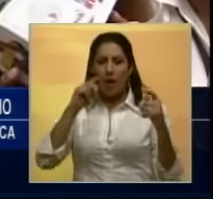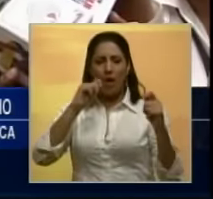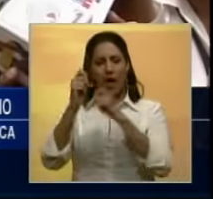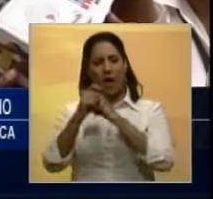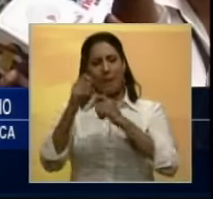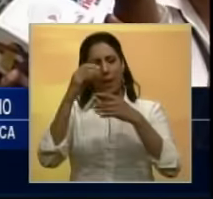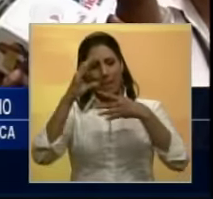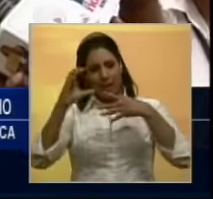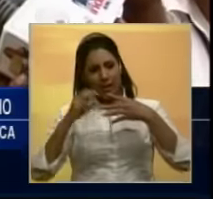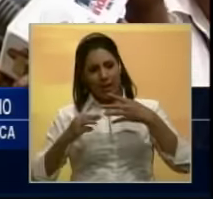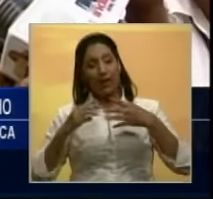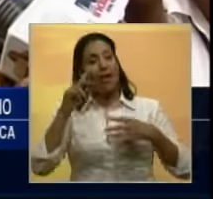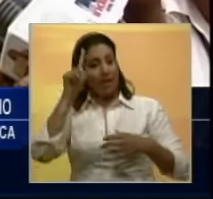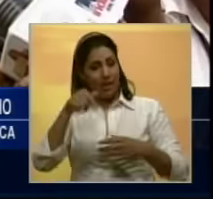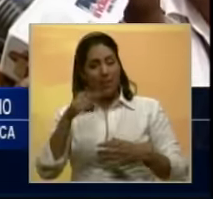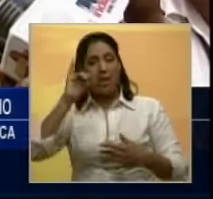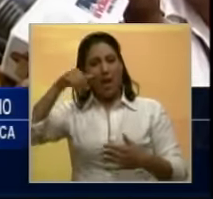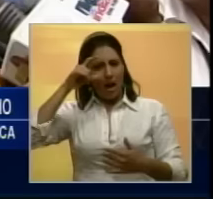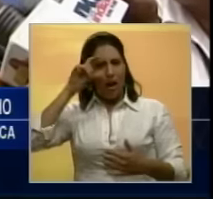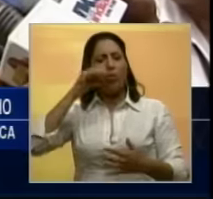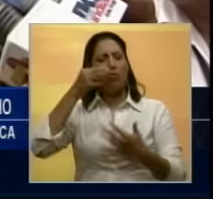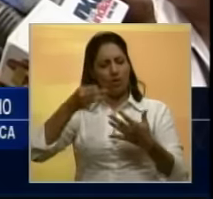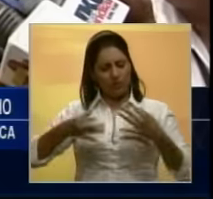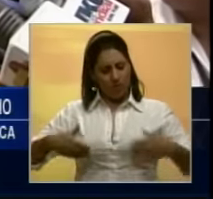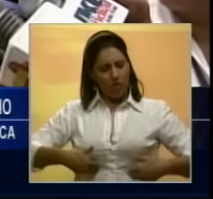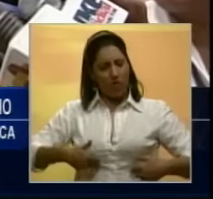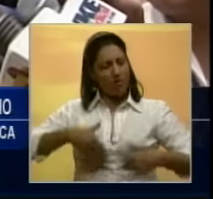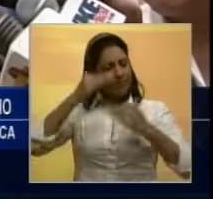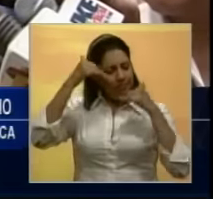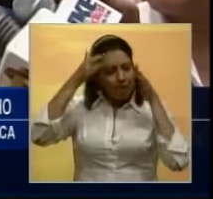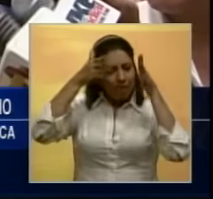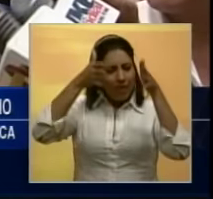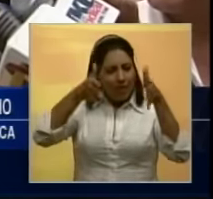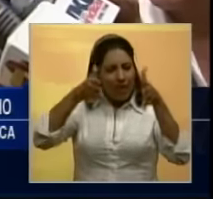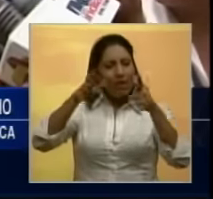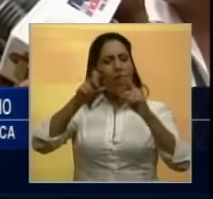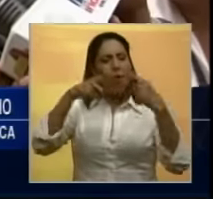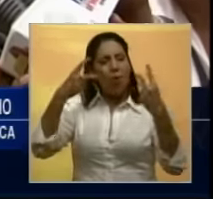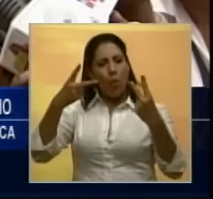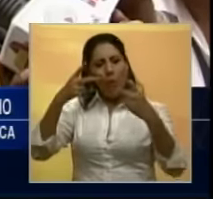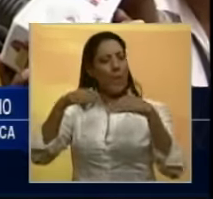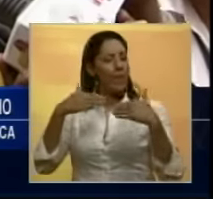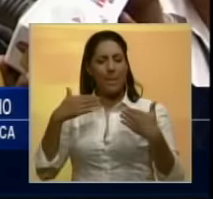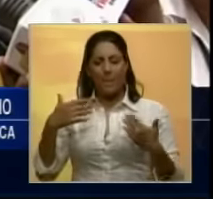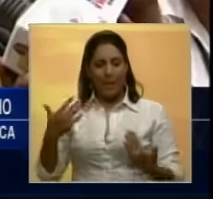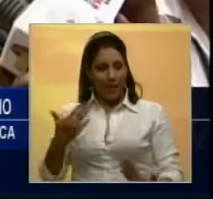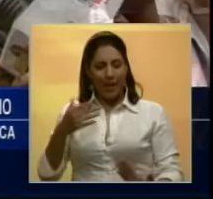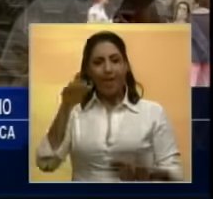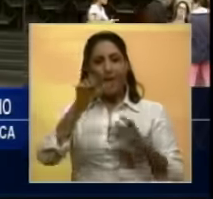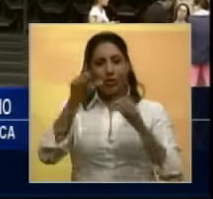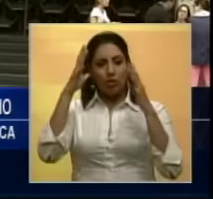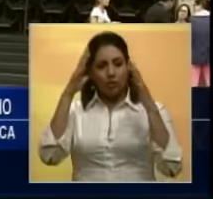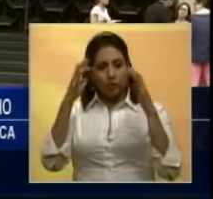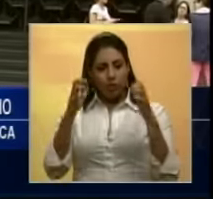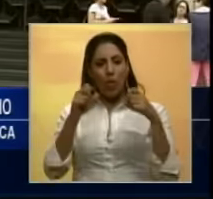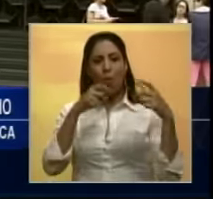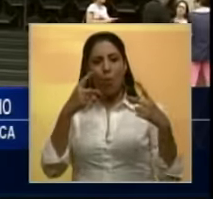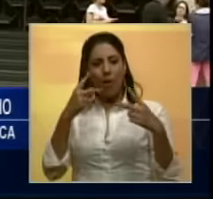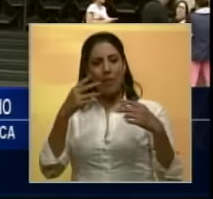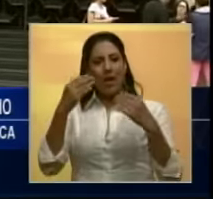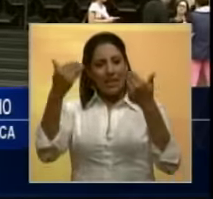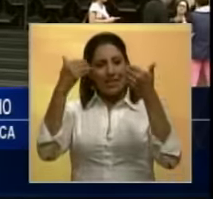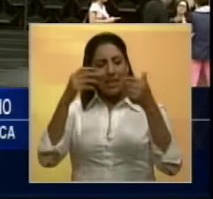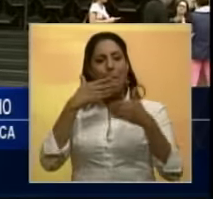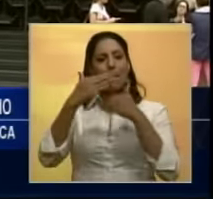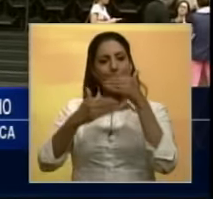régimen curricular. Asimismo, Agua señaló que el esfuerzo está orientado en capacitar y generar las condiciones para que los educadores tengan una mayor